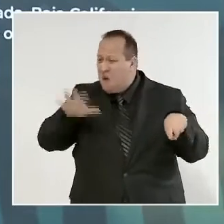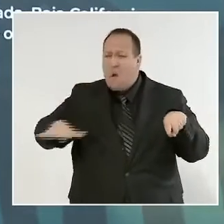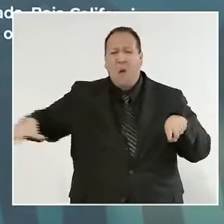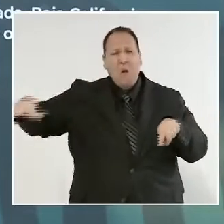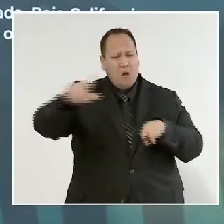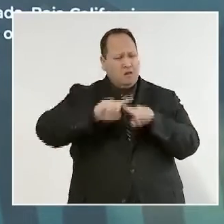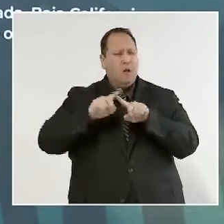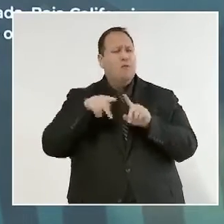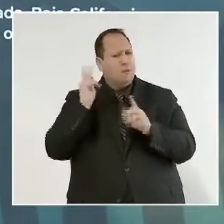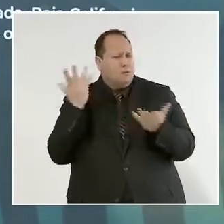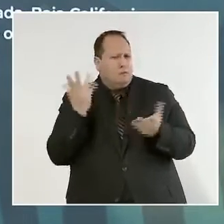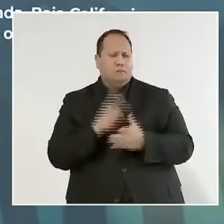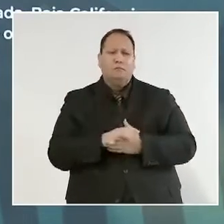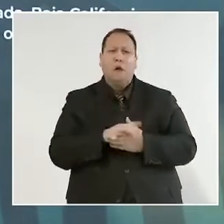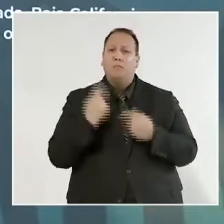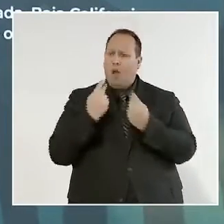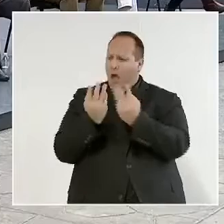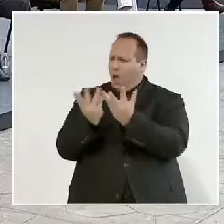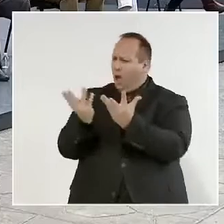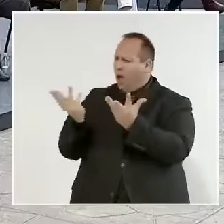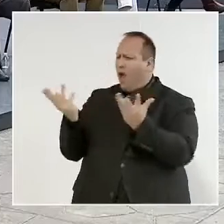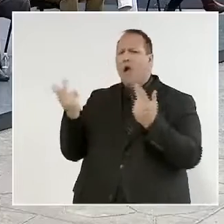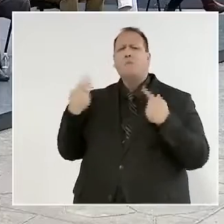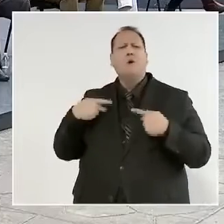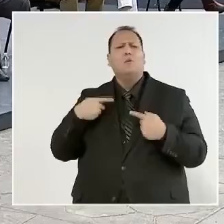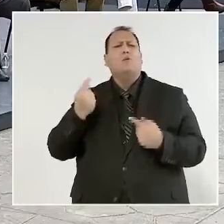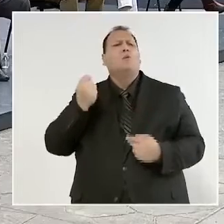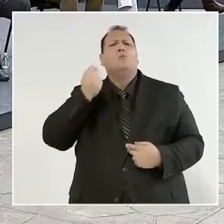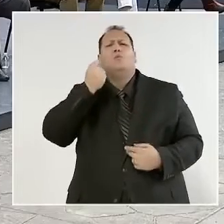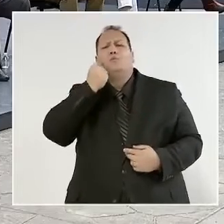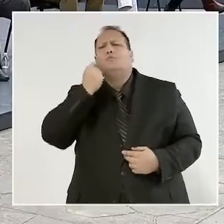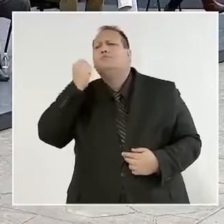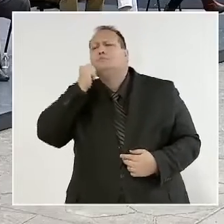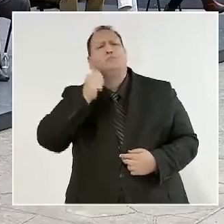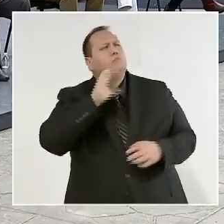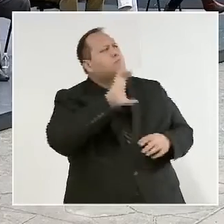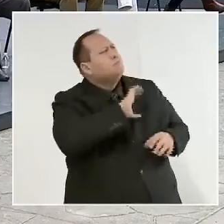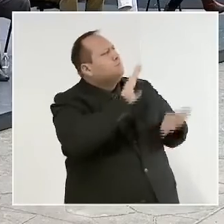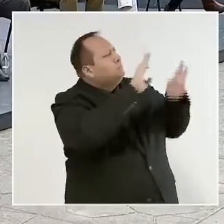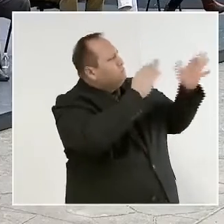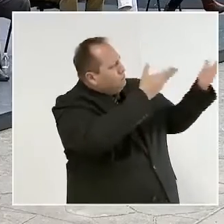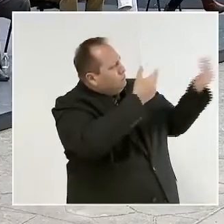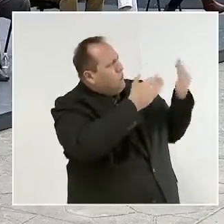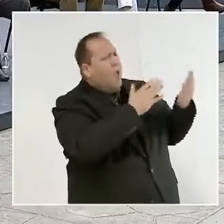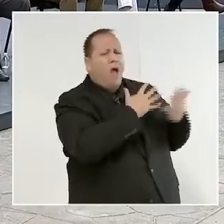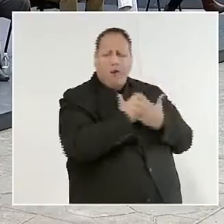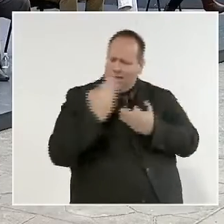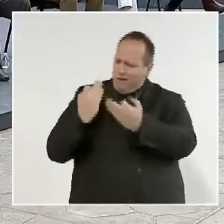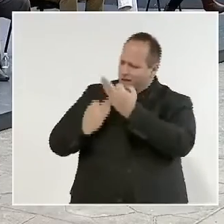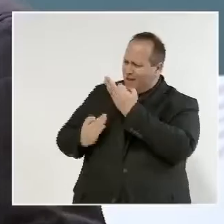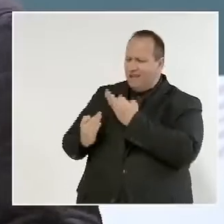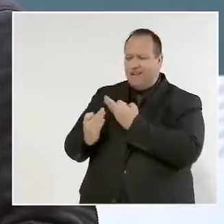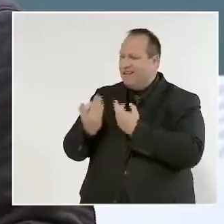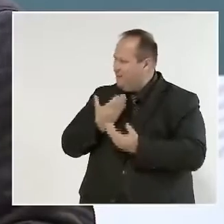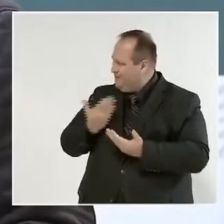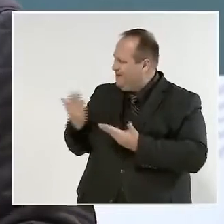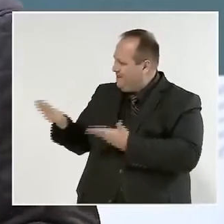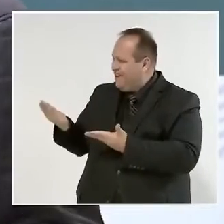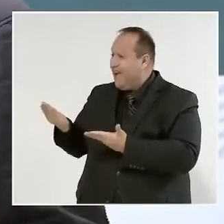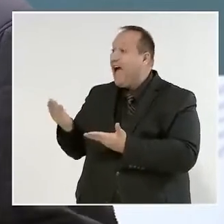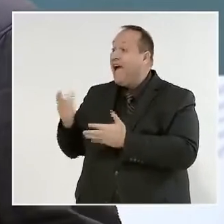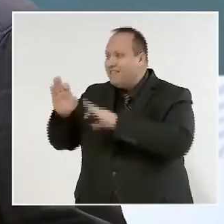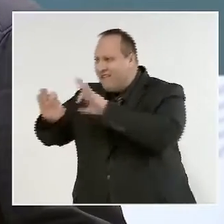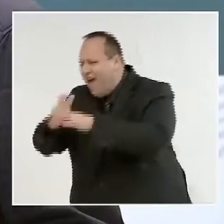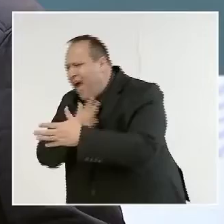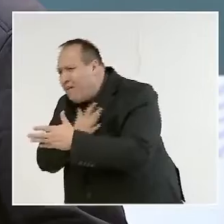los residentes siempre nos demostraron su cariño y su amor. Y pues, señor presidente, amor con amor se